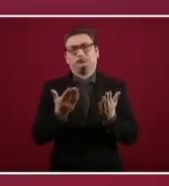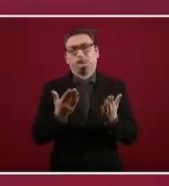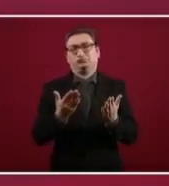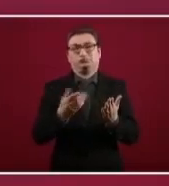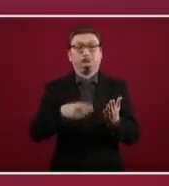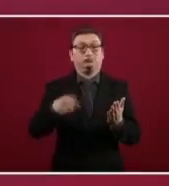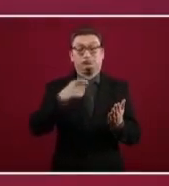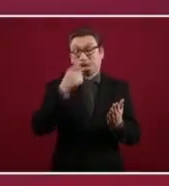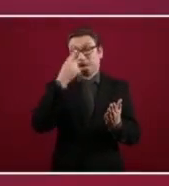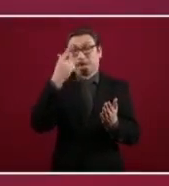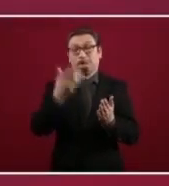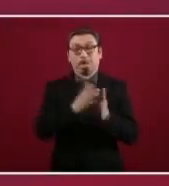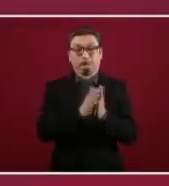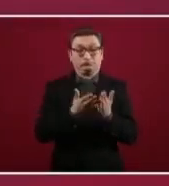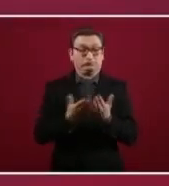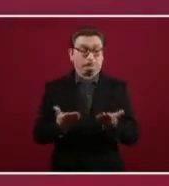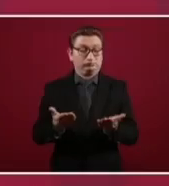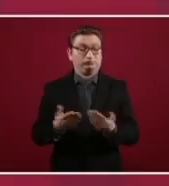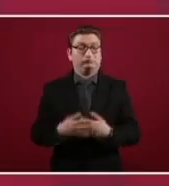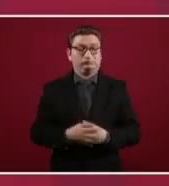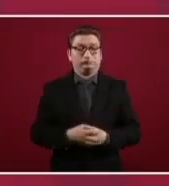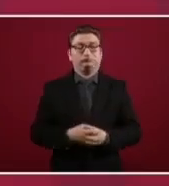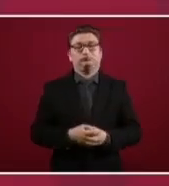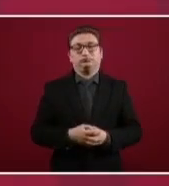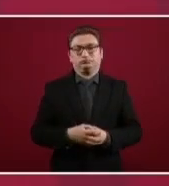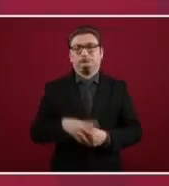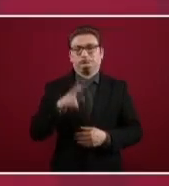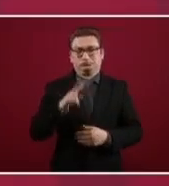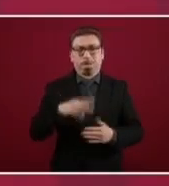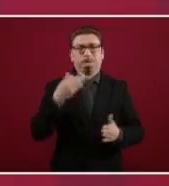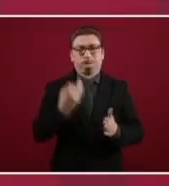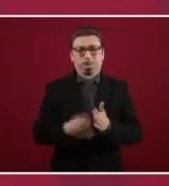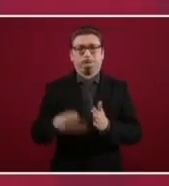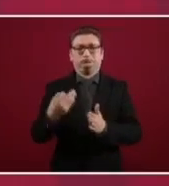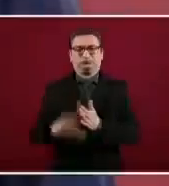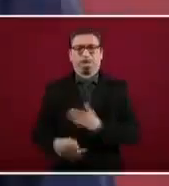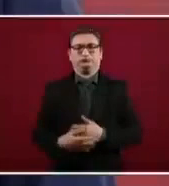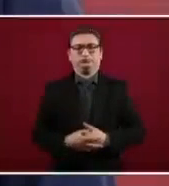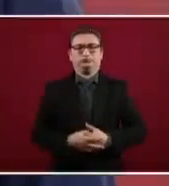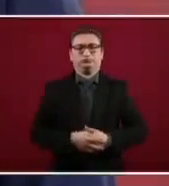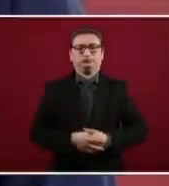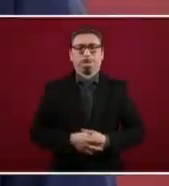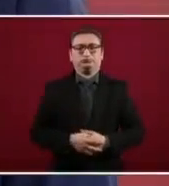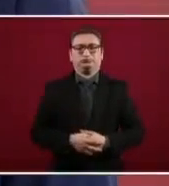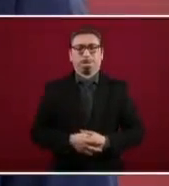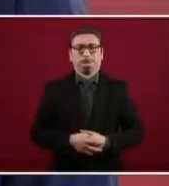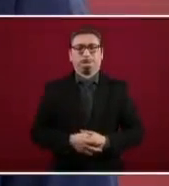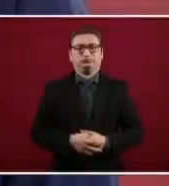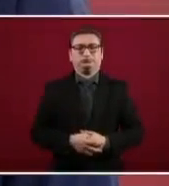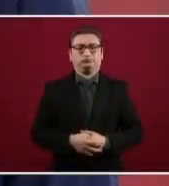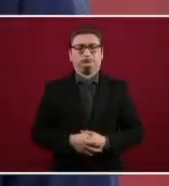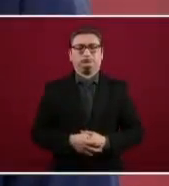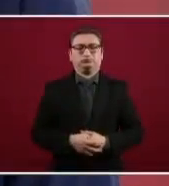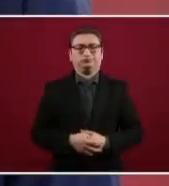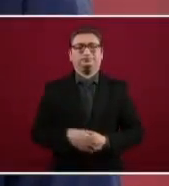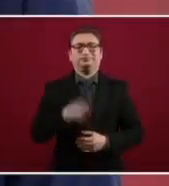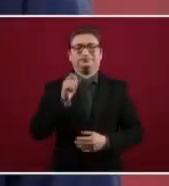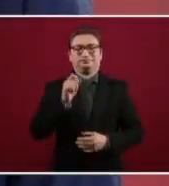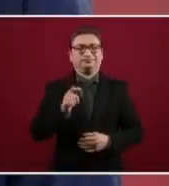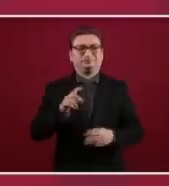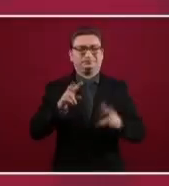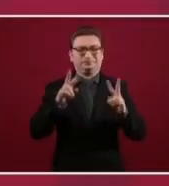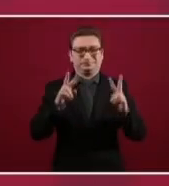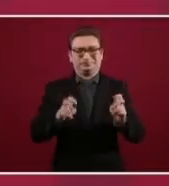imagínense ahora la falta de as el tema de el asilo